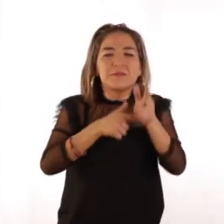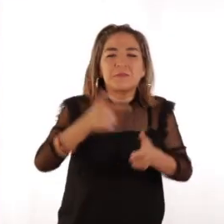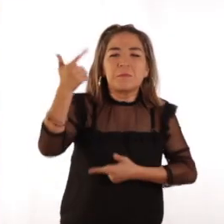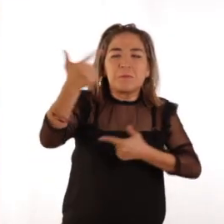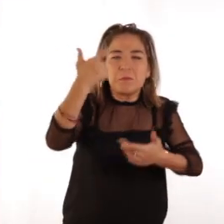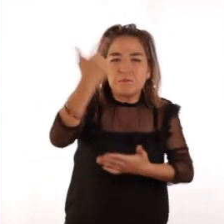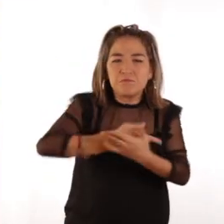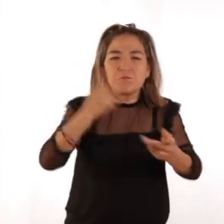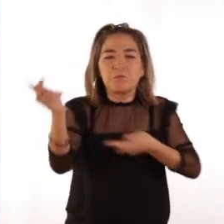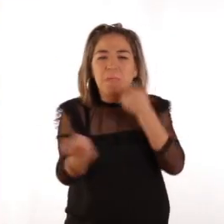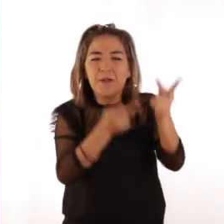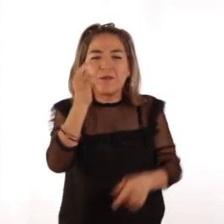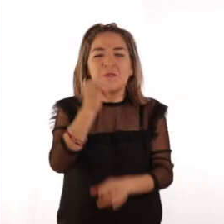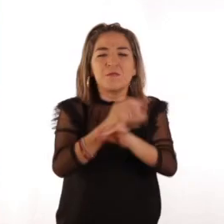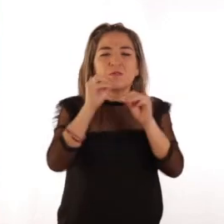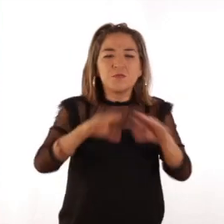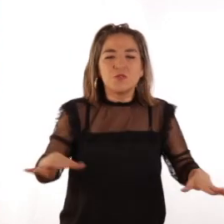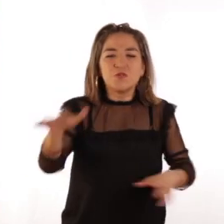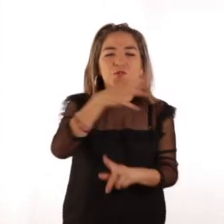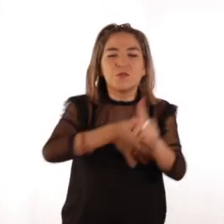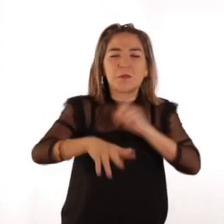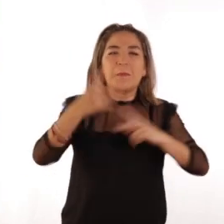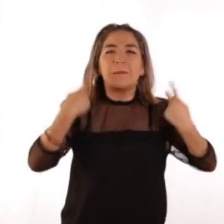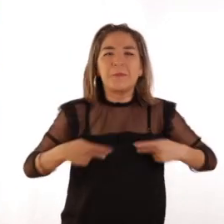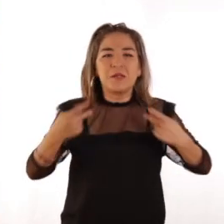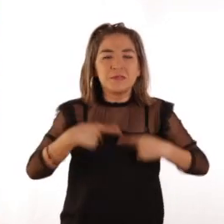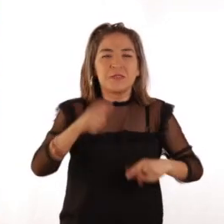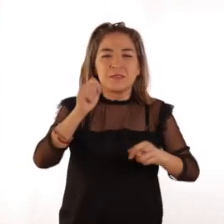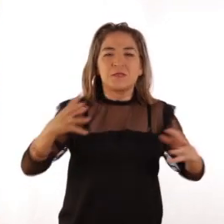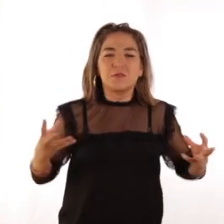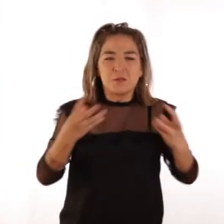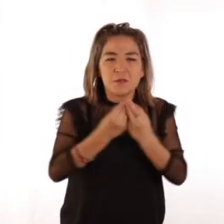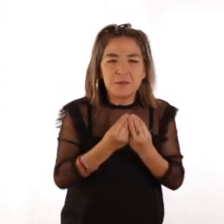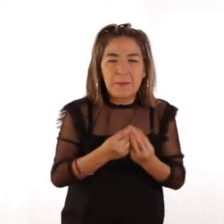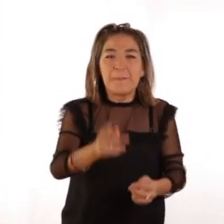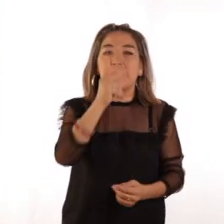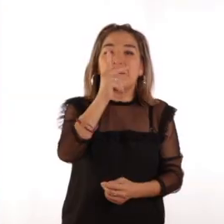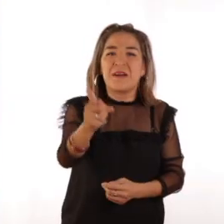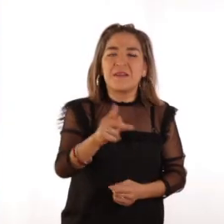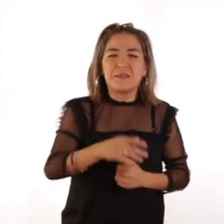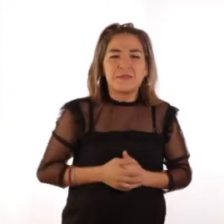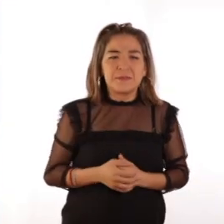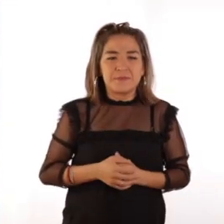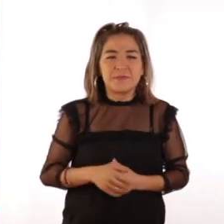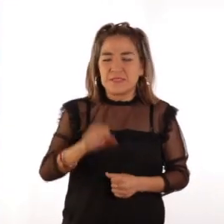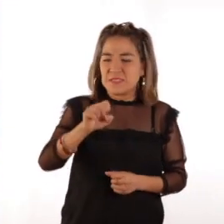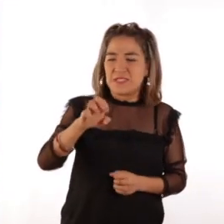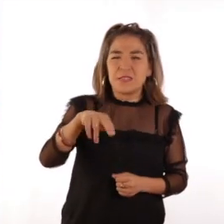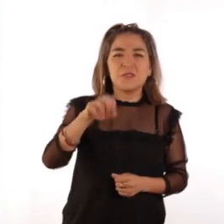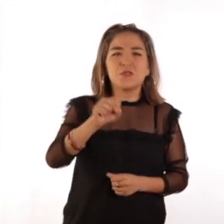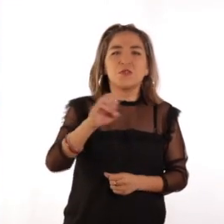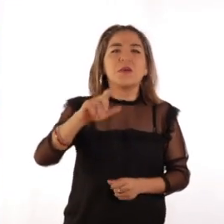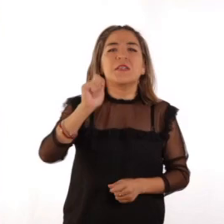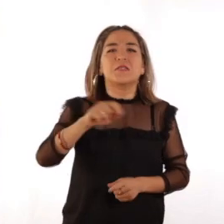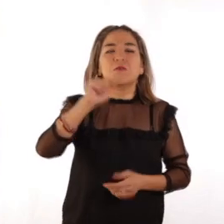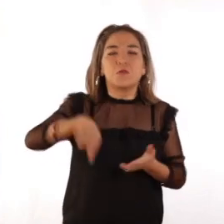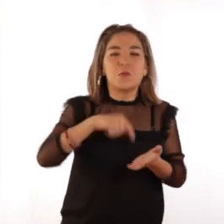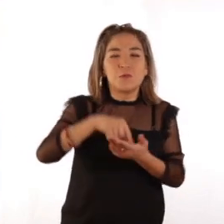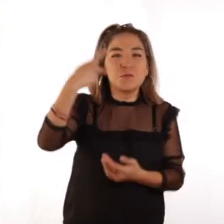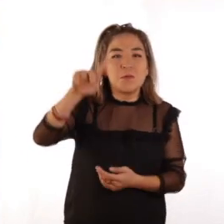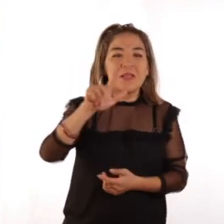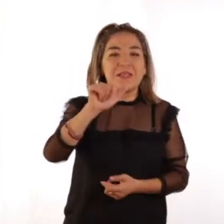que consiste en adquirir información sobre los individuos que conforman una población. La palabra censo es de origen